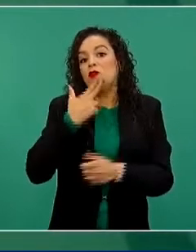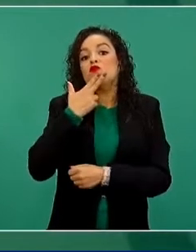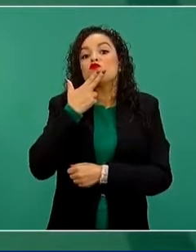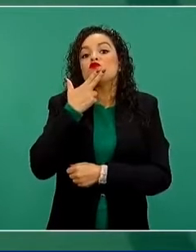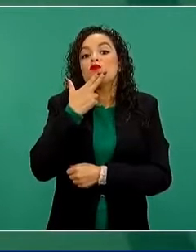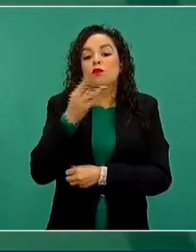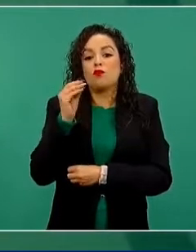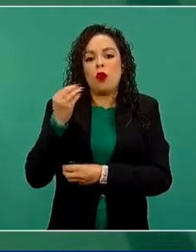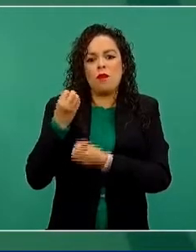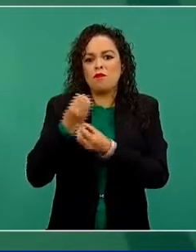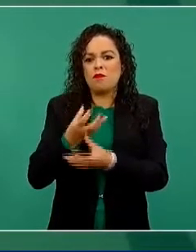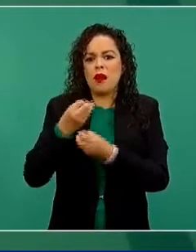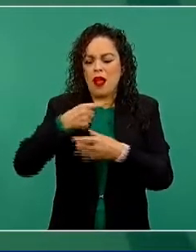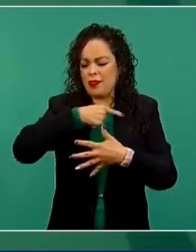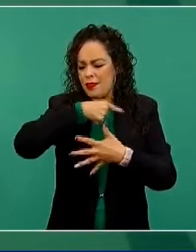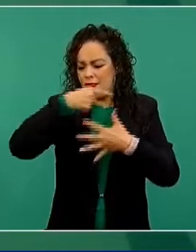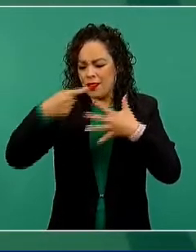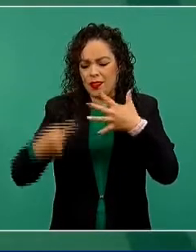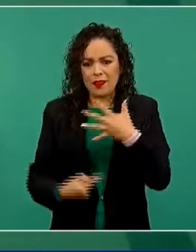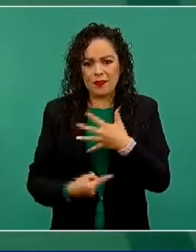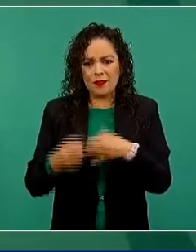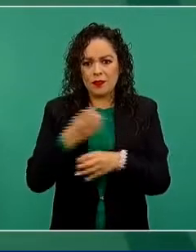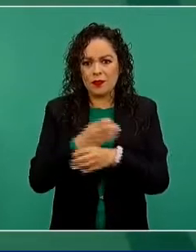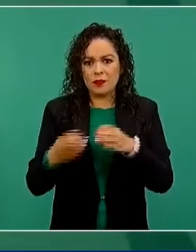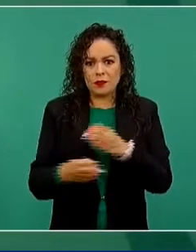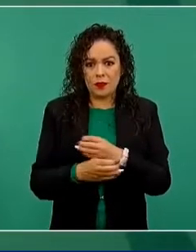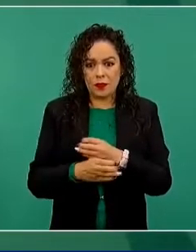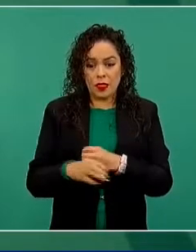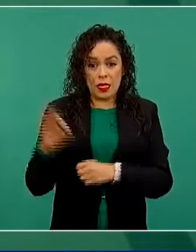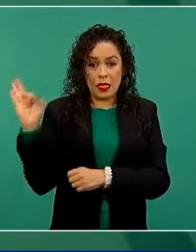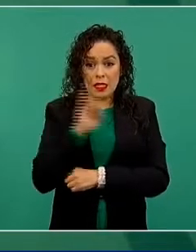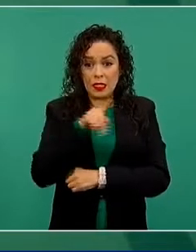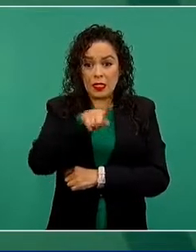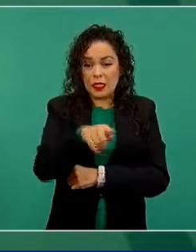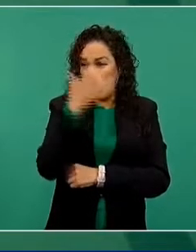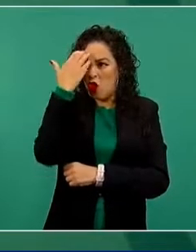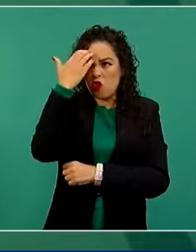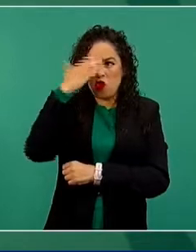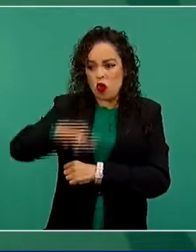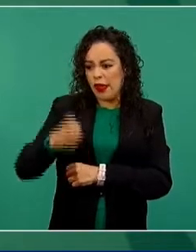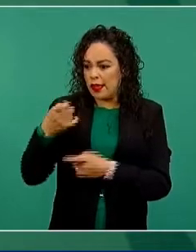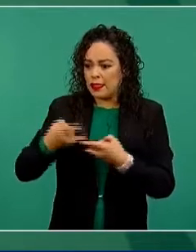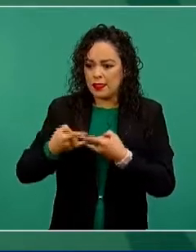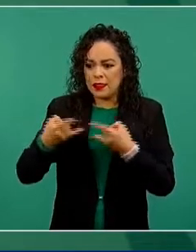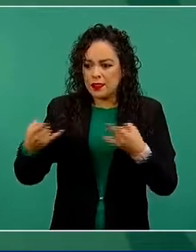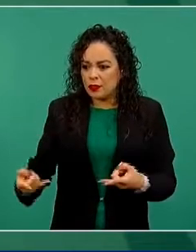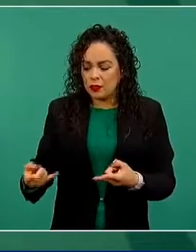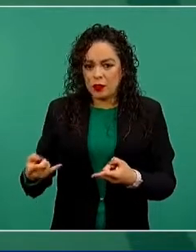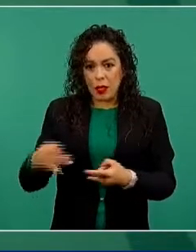Cuando no se conoce bien nuestra historia o no se le da su lugar,